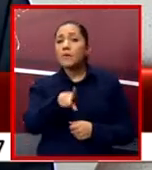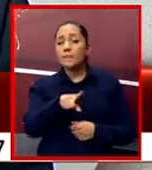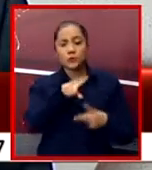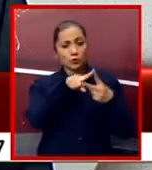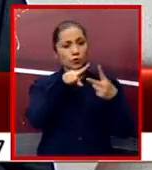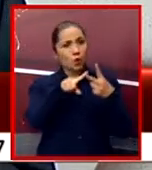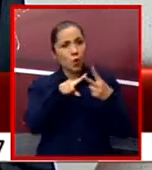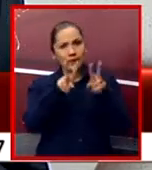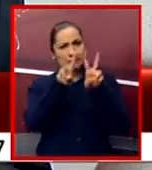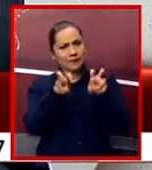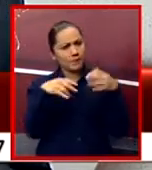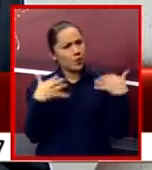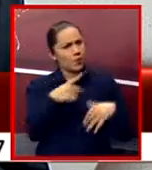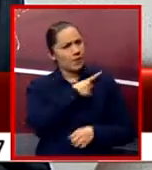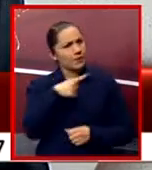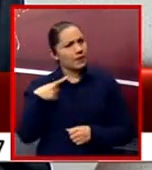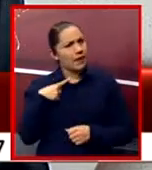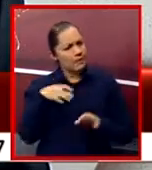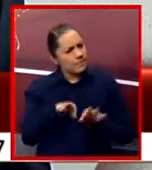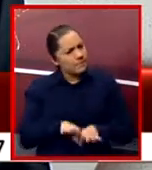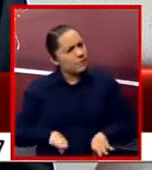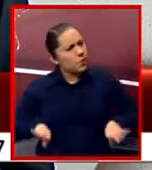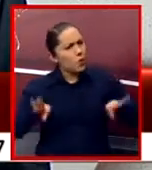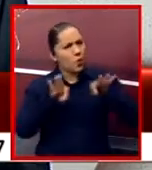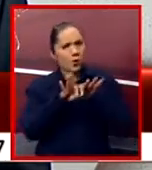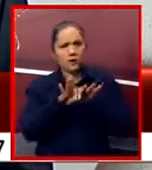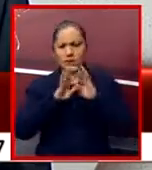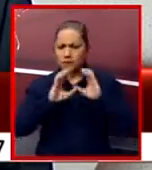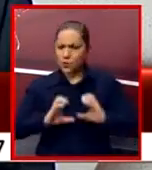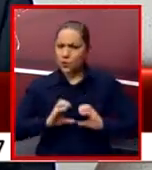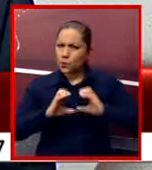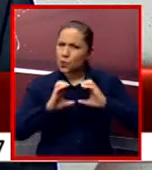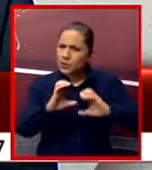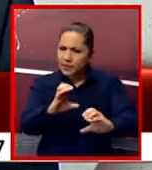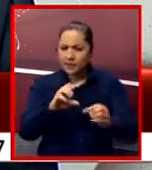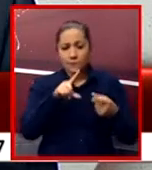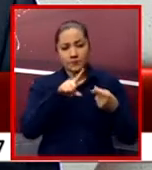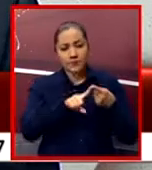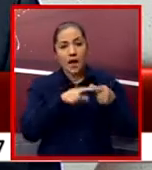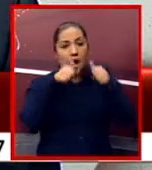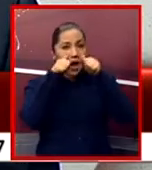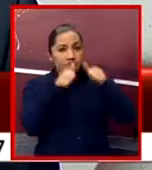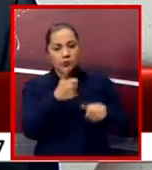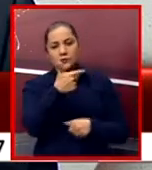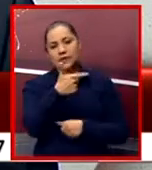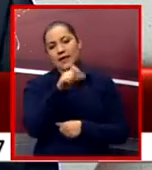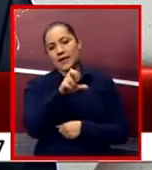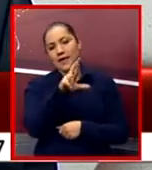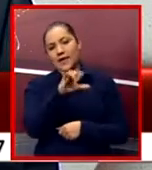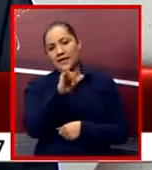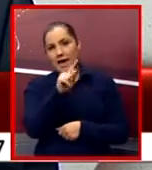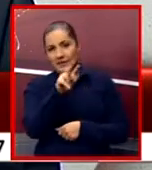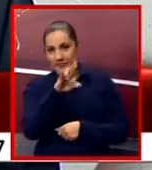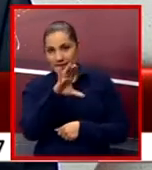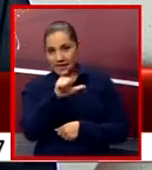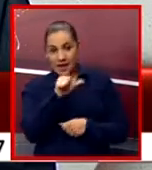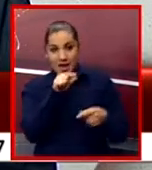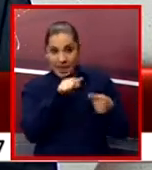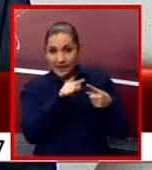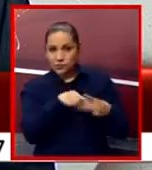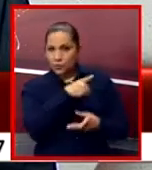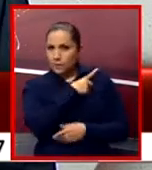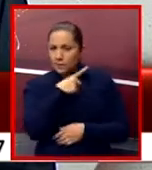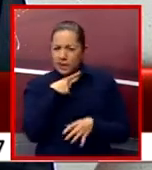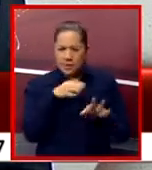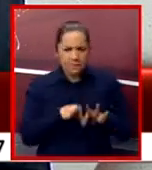que preocupar. La atención geriátrica, todavía estamos a tiempo de atender el cambio